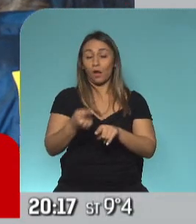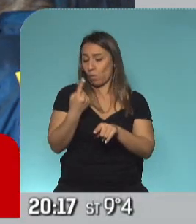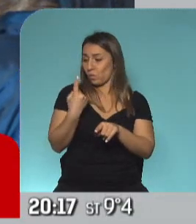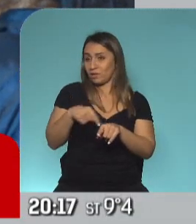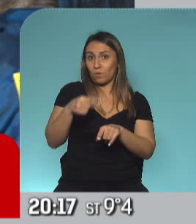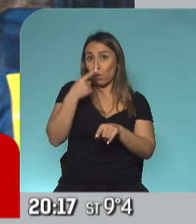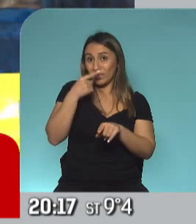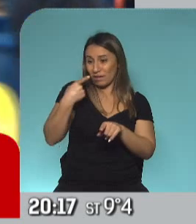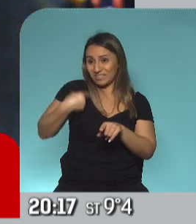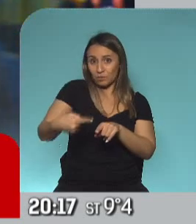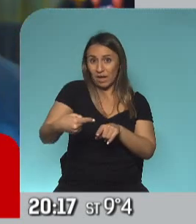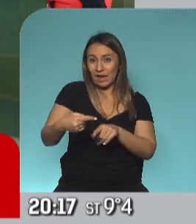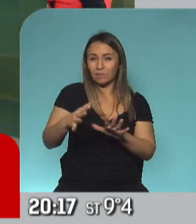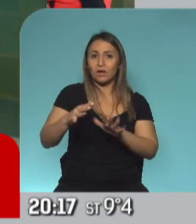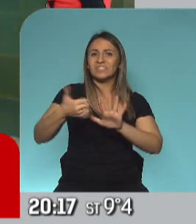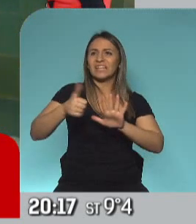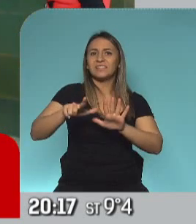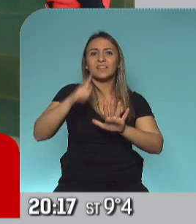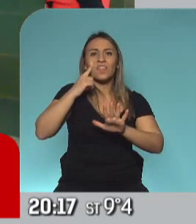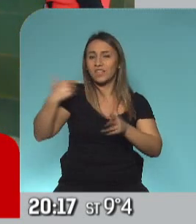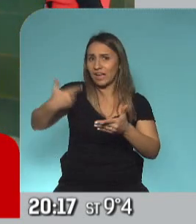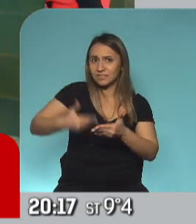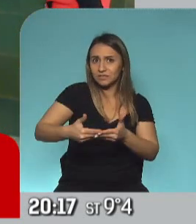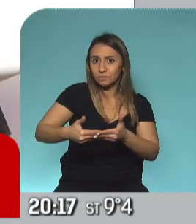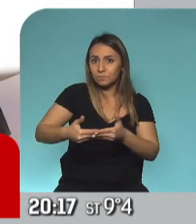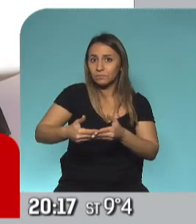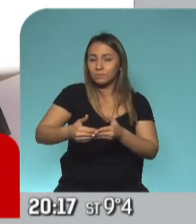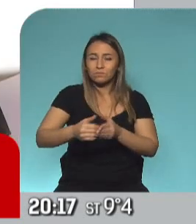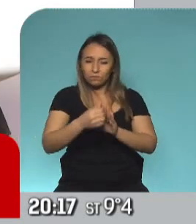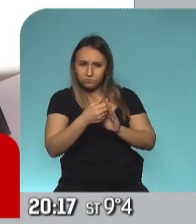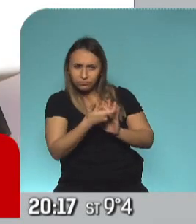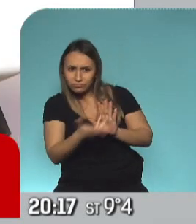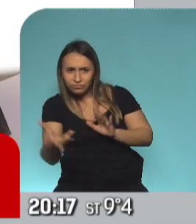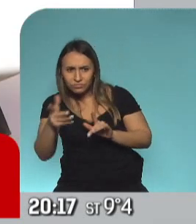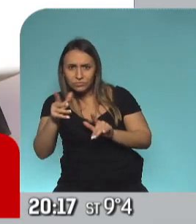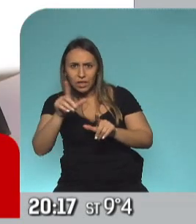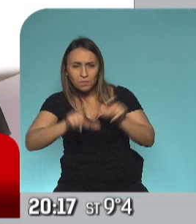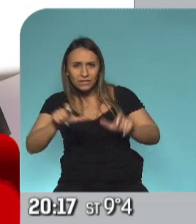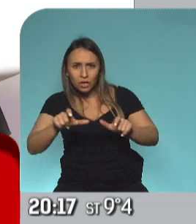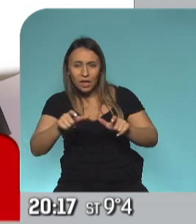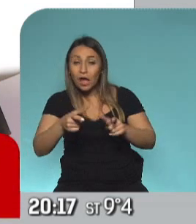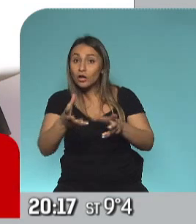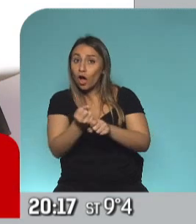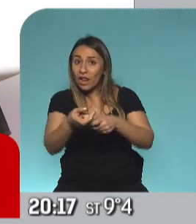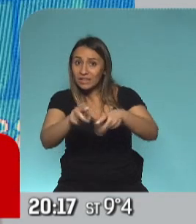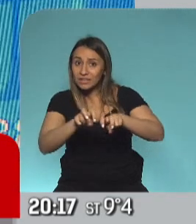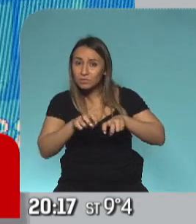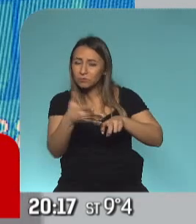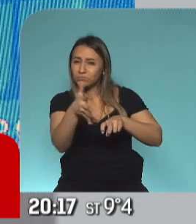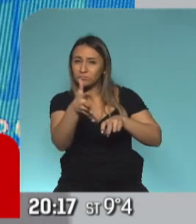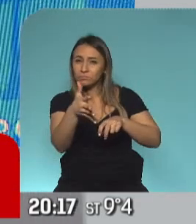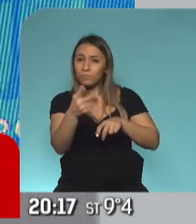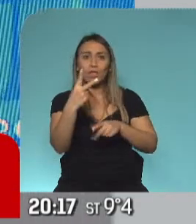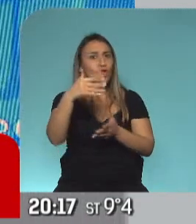semana, en estos últimos 6-7 días, el registro que hay es que viajan en colectivo alrededor de